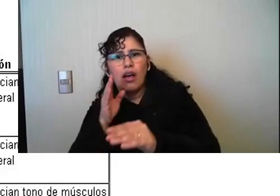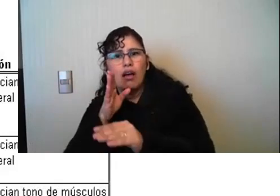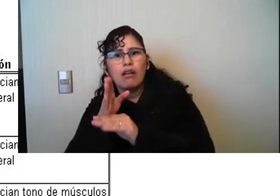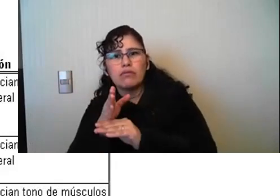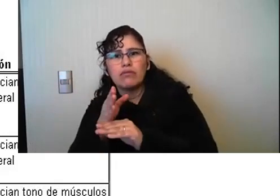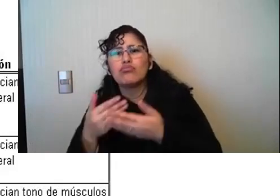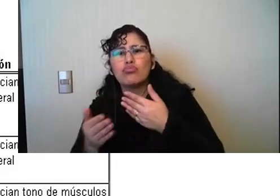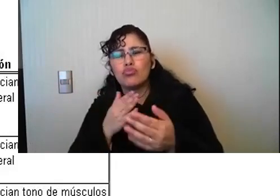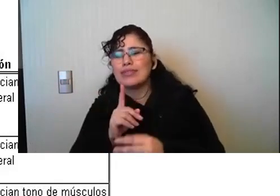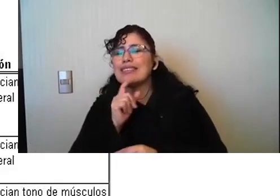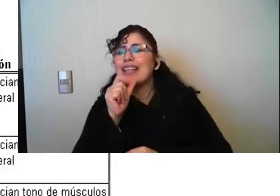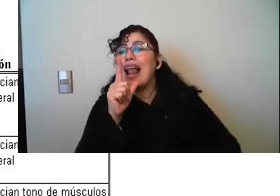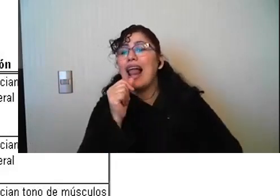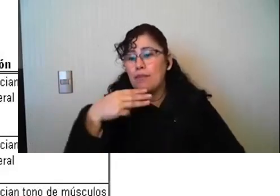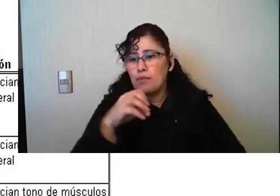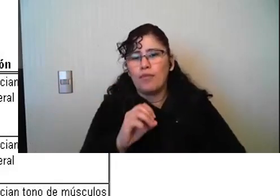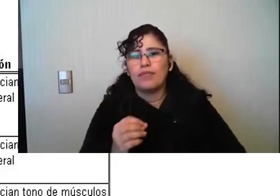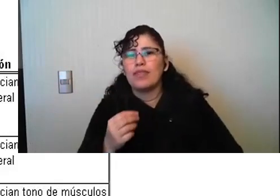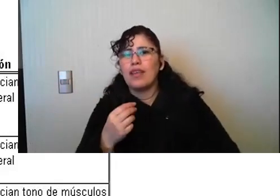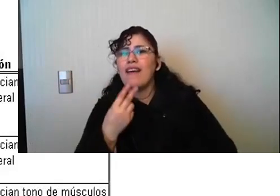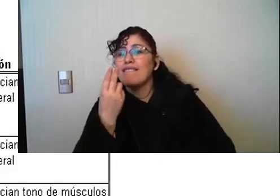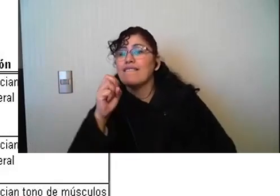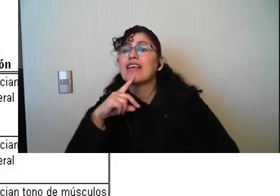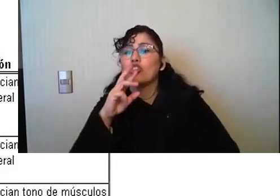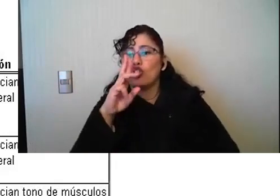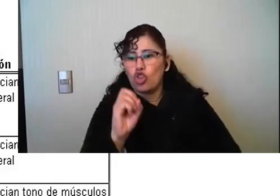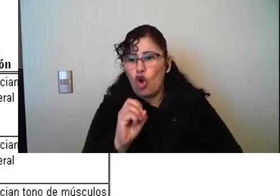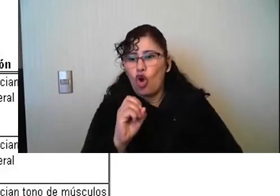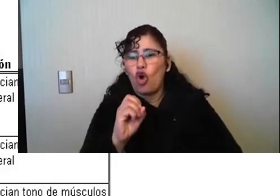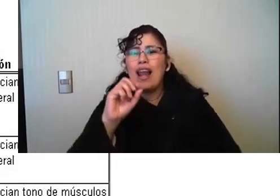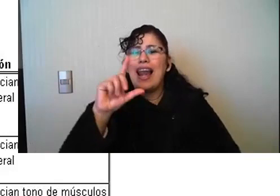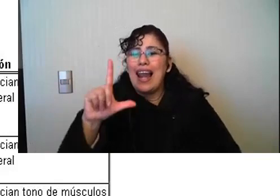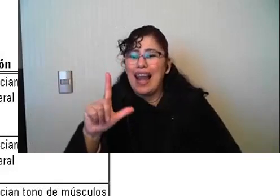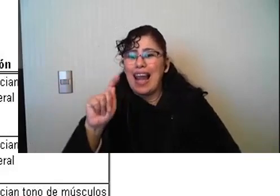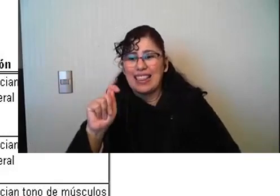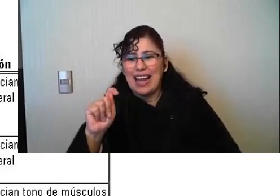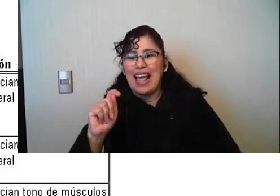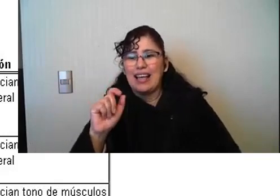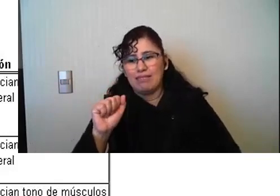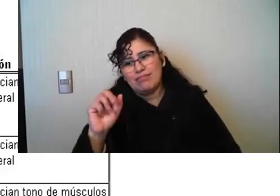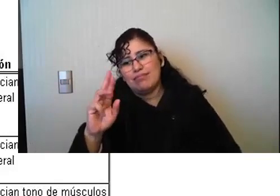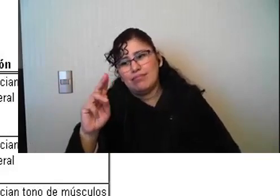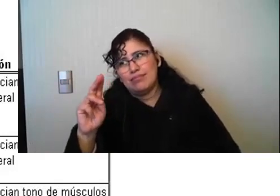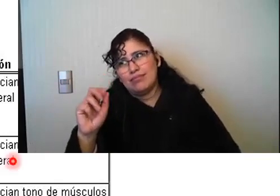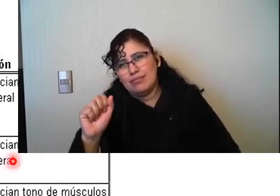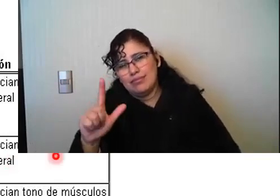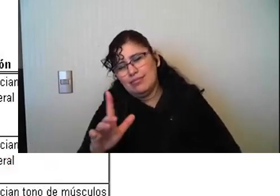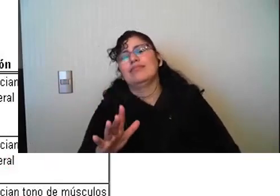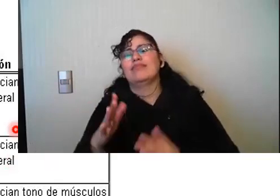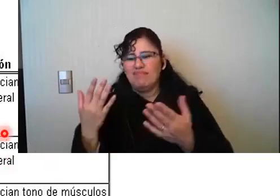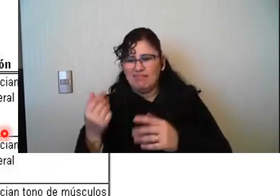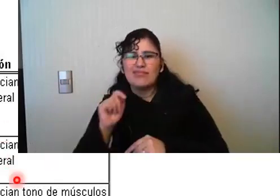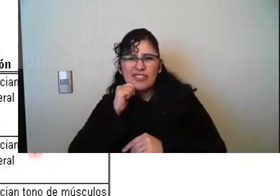tálamo. ¿Qué núcleo? El ventro lateral. VL es ventrolateral. ¿Ya? Y